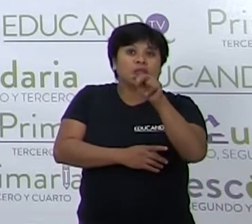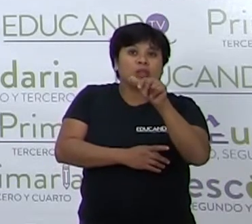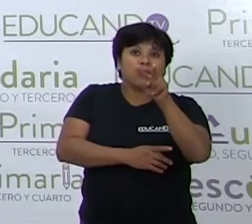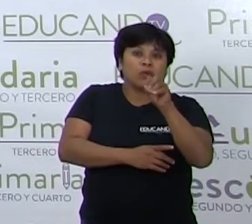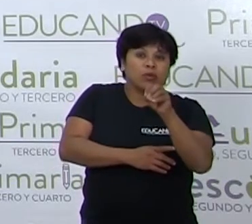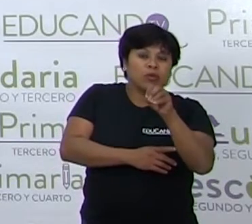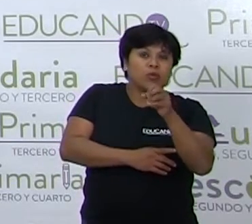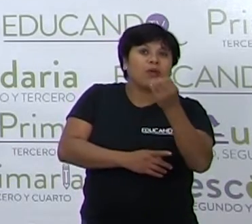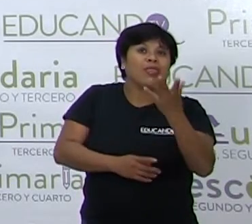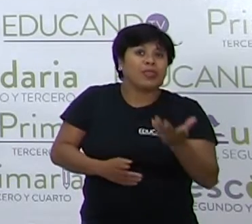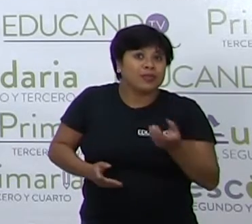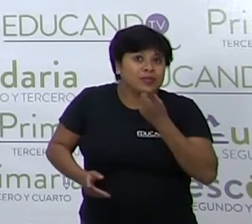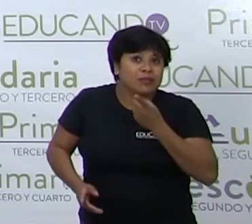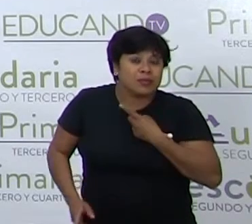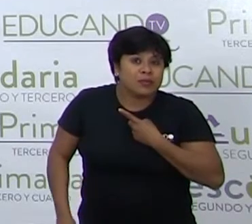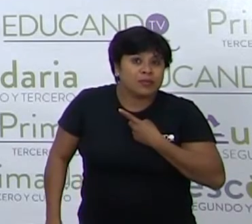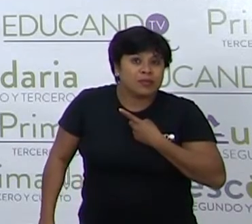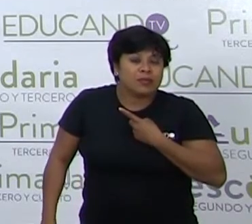dime.